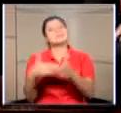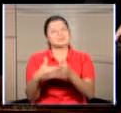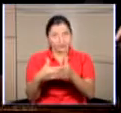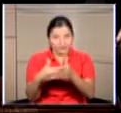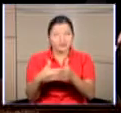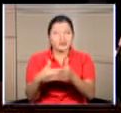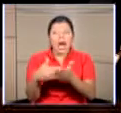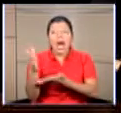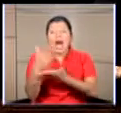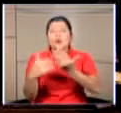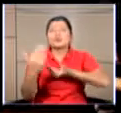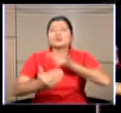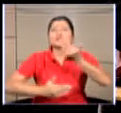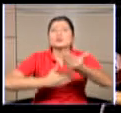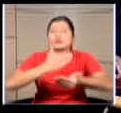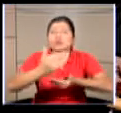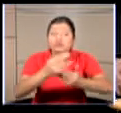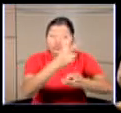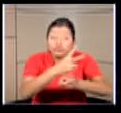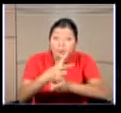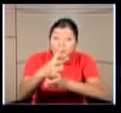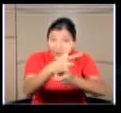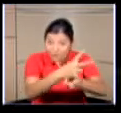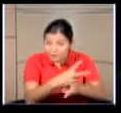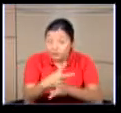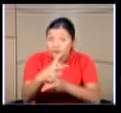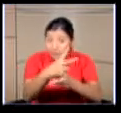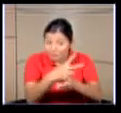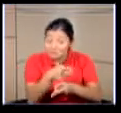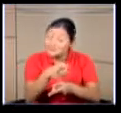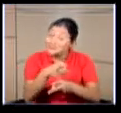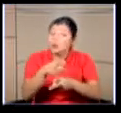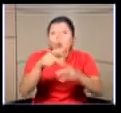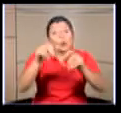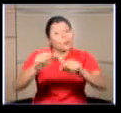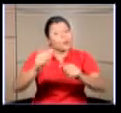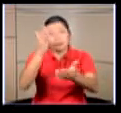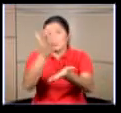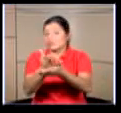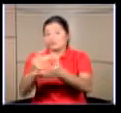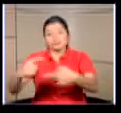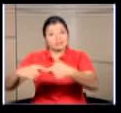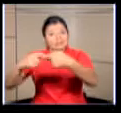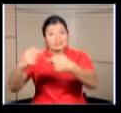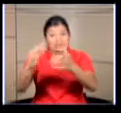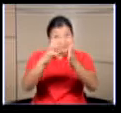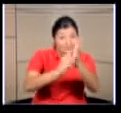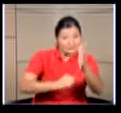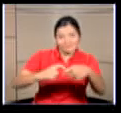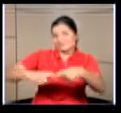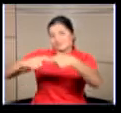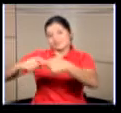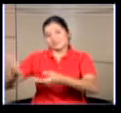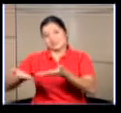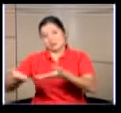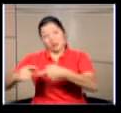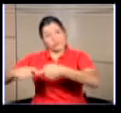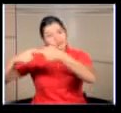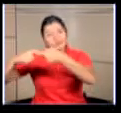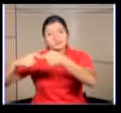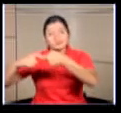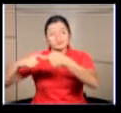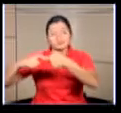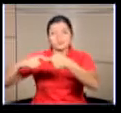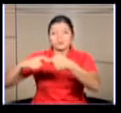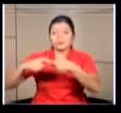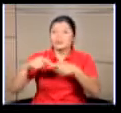de contribuyentes, de visitas que le hacen los supervisores a las entidades o a las empresas para ver si están pagando